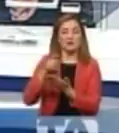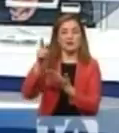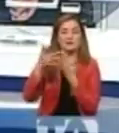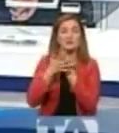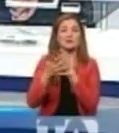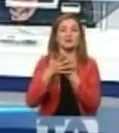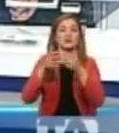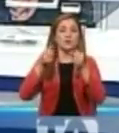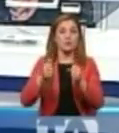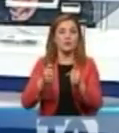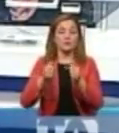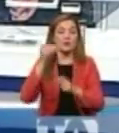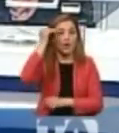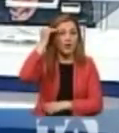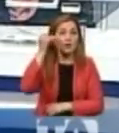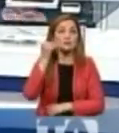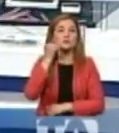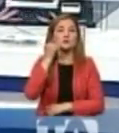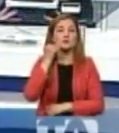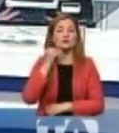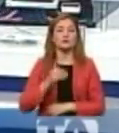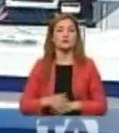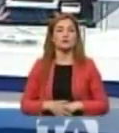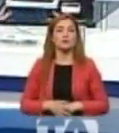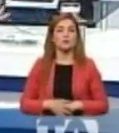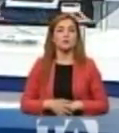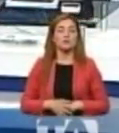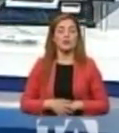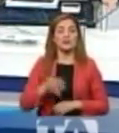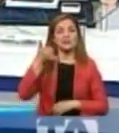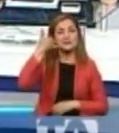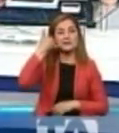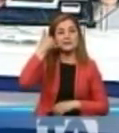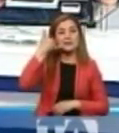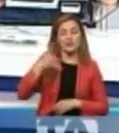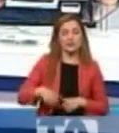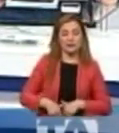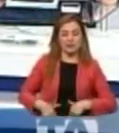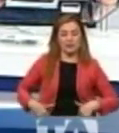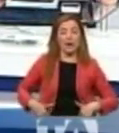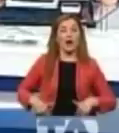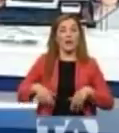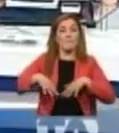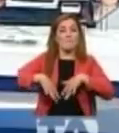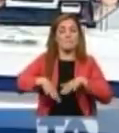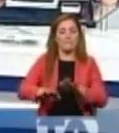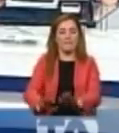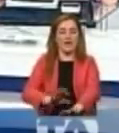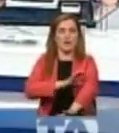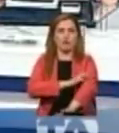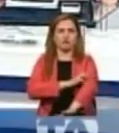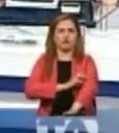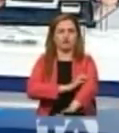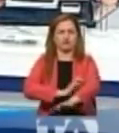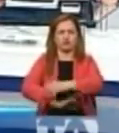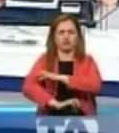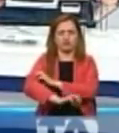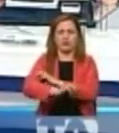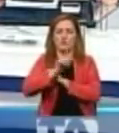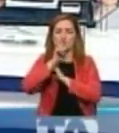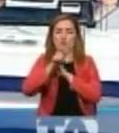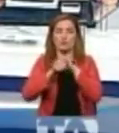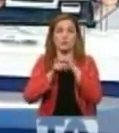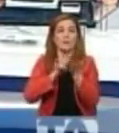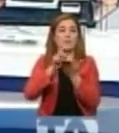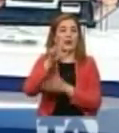Litoral. A las menores les adhería teléfonos celulares en sus piernas. La progenitora manifestó que le